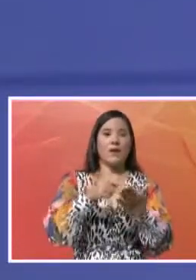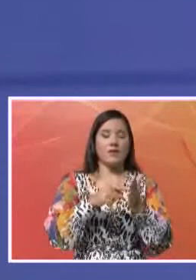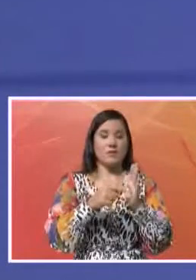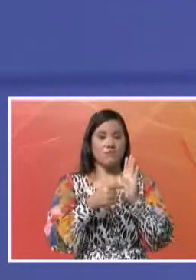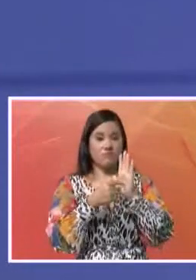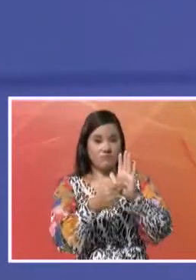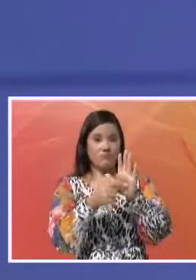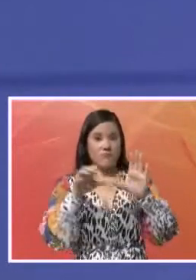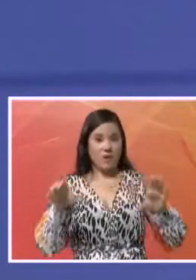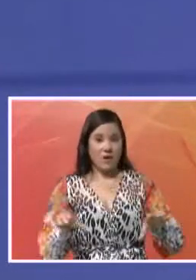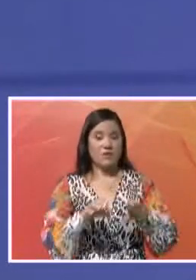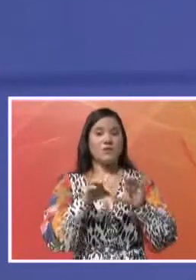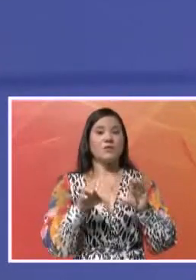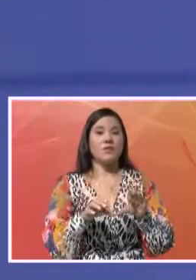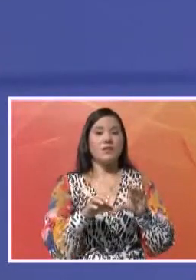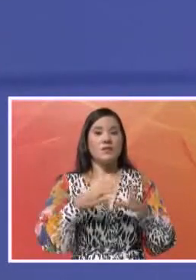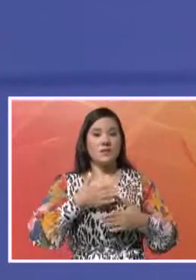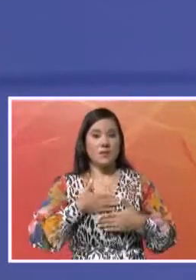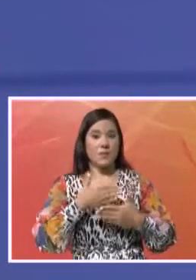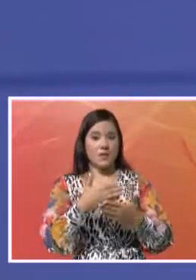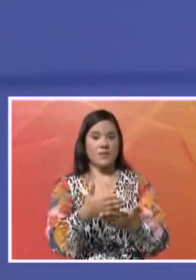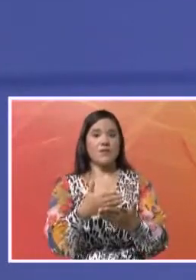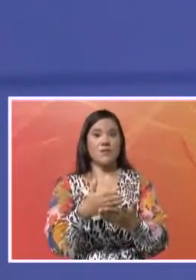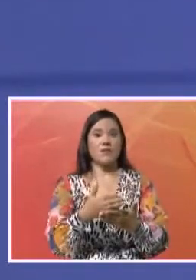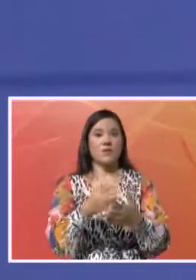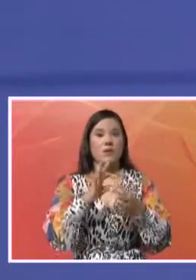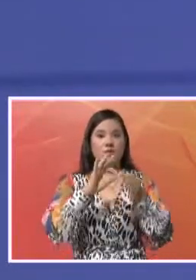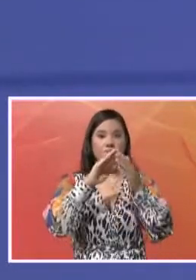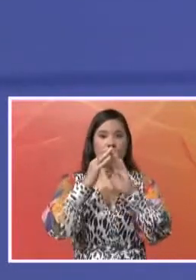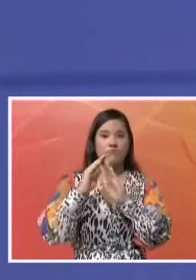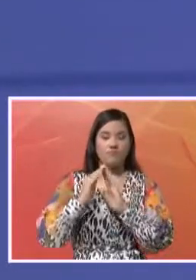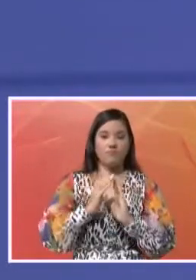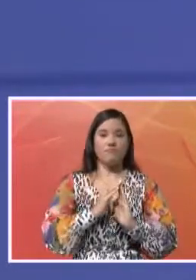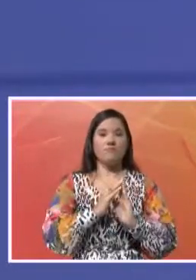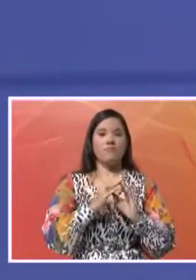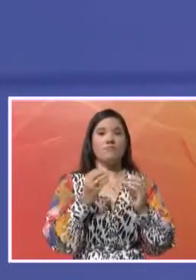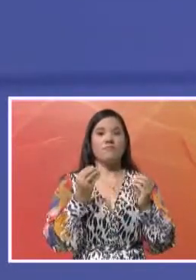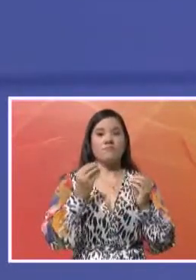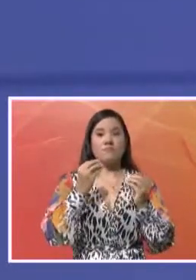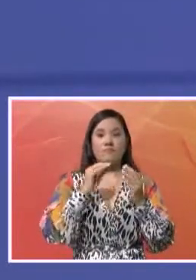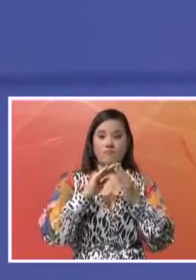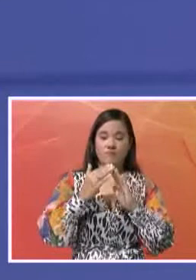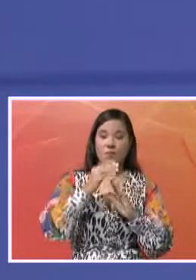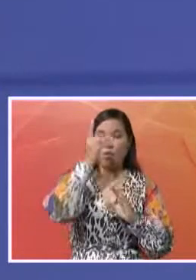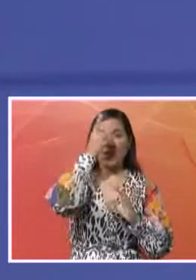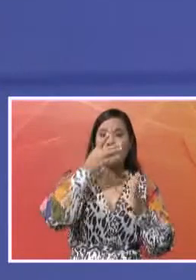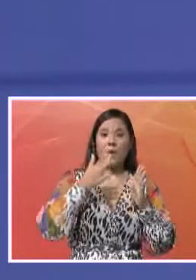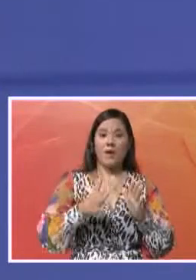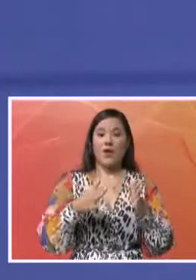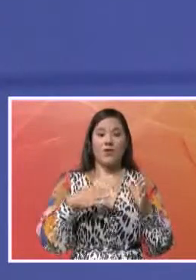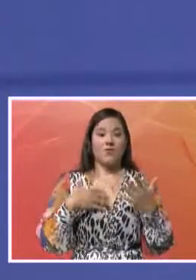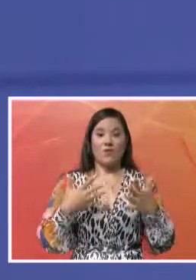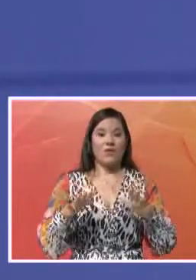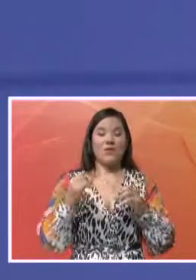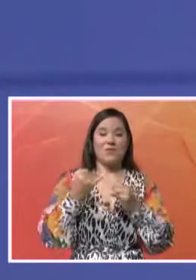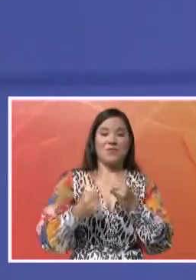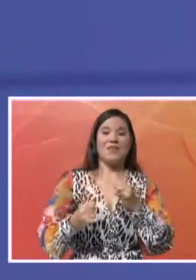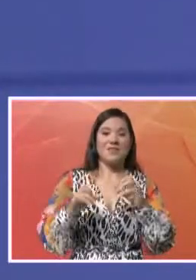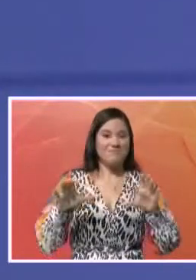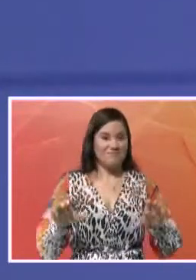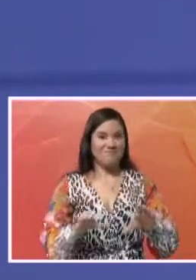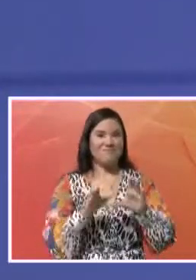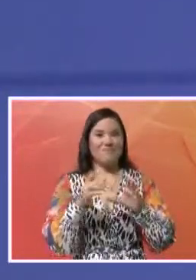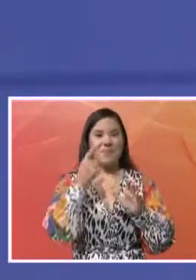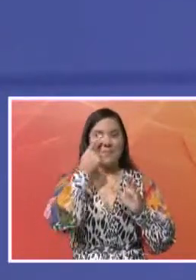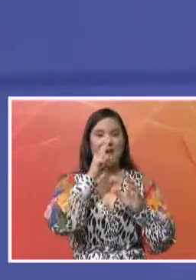de acciones en beneficio del servidor público y también del ciudadano la ciudadanía dominicana no quiero finalizar esta entrevista sin antes